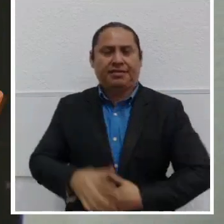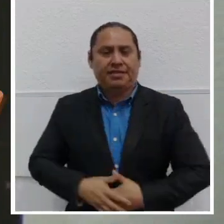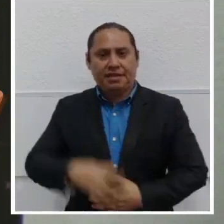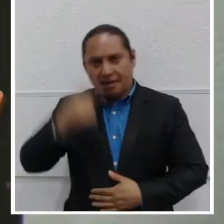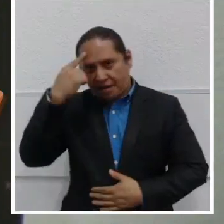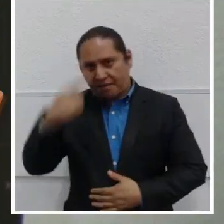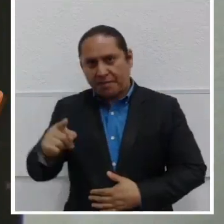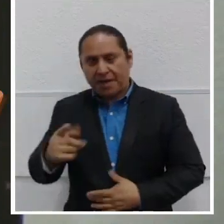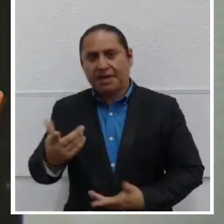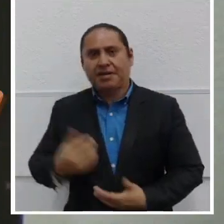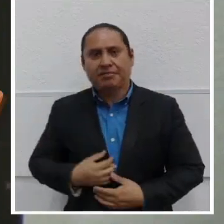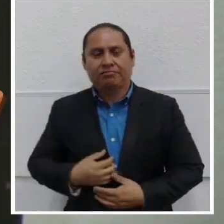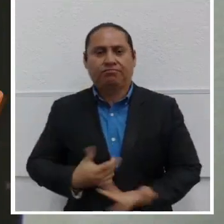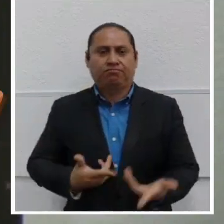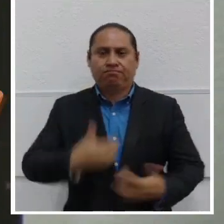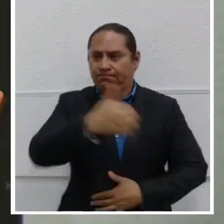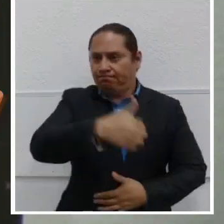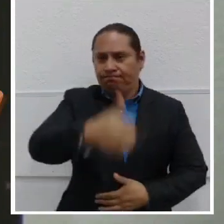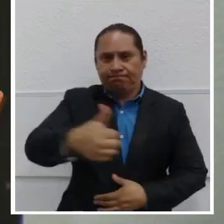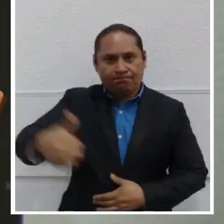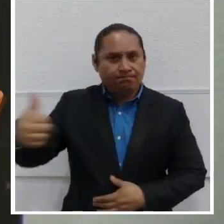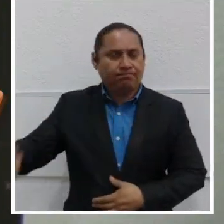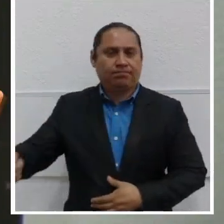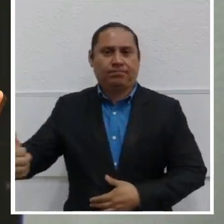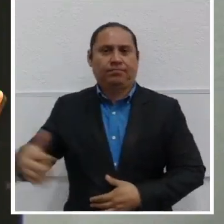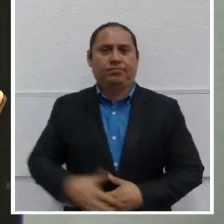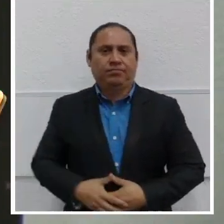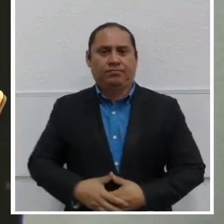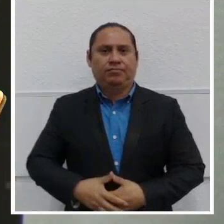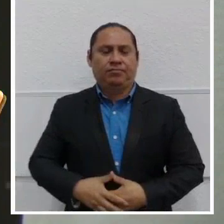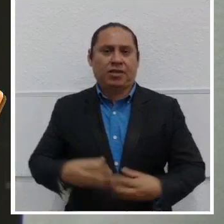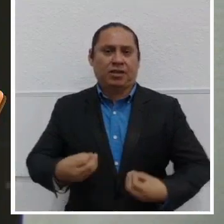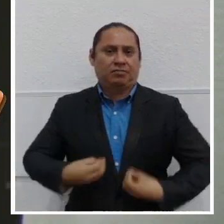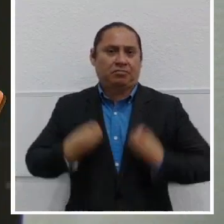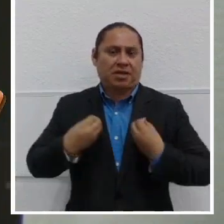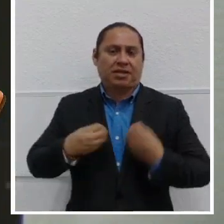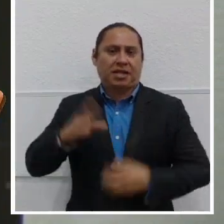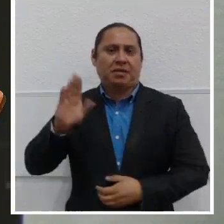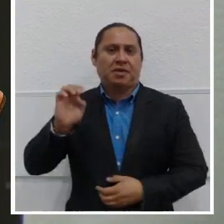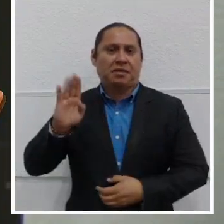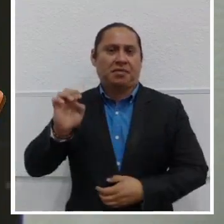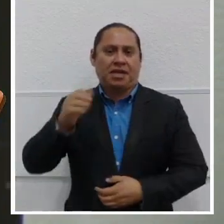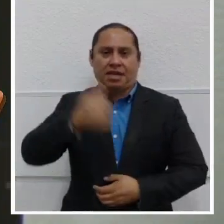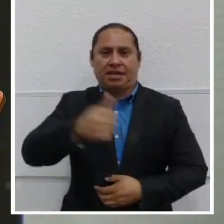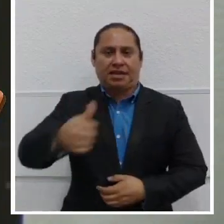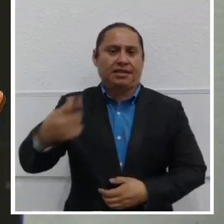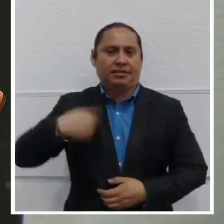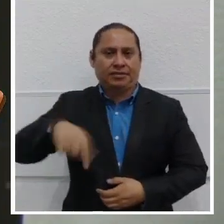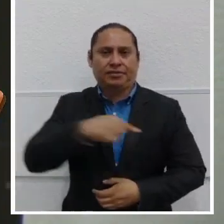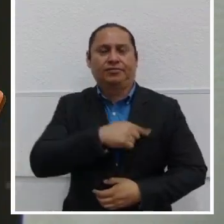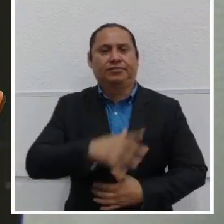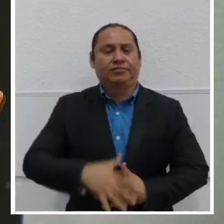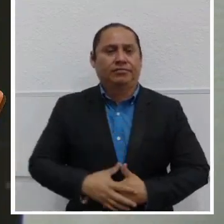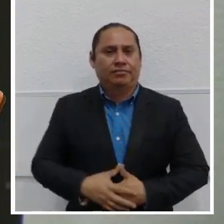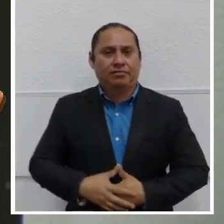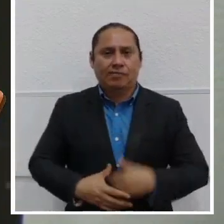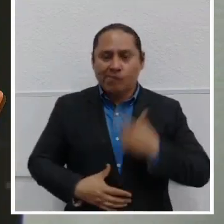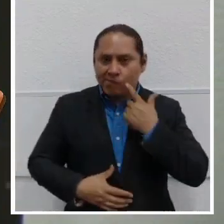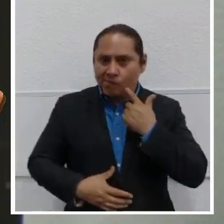para beneficio de cada uno de estos angelitos que vienen en cada uno de nosotros